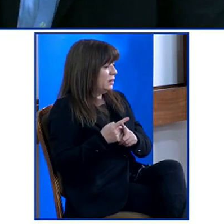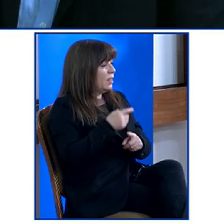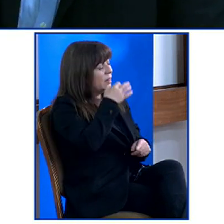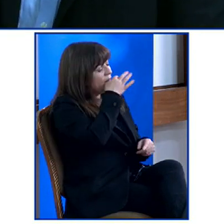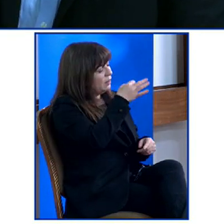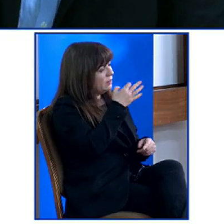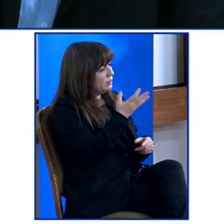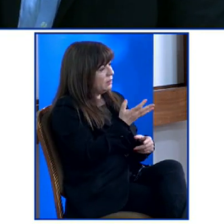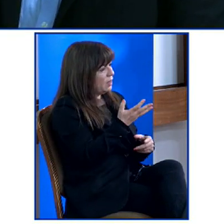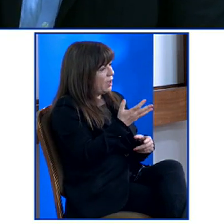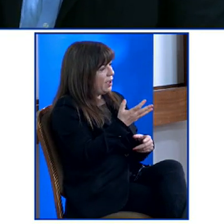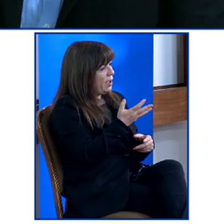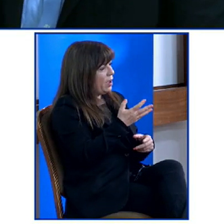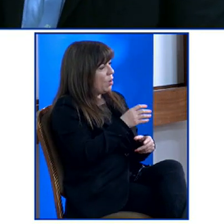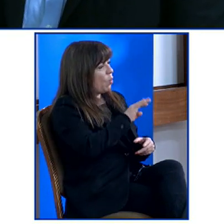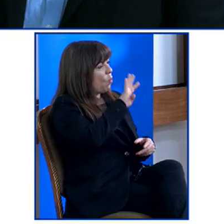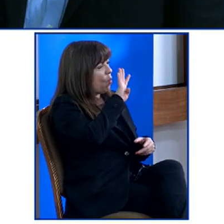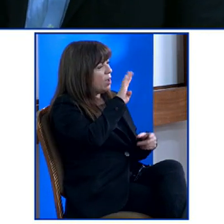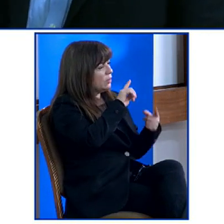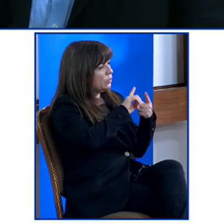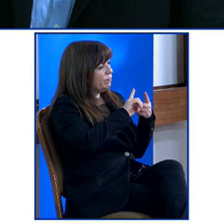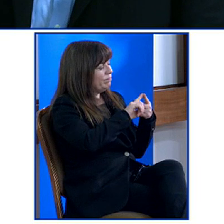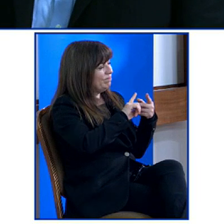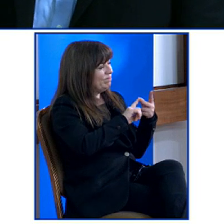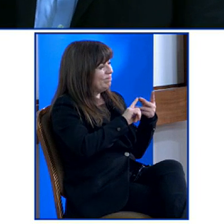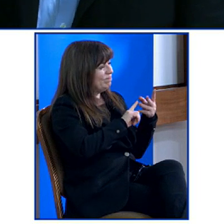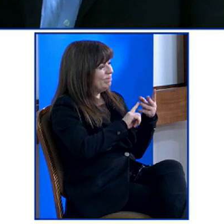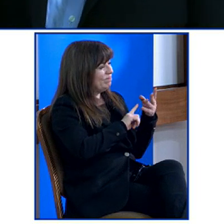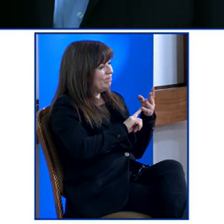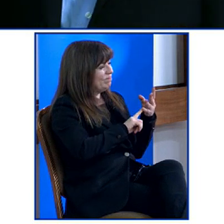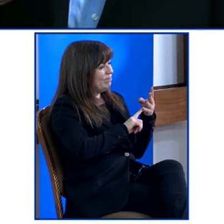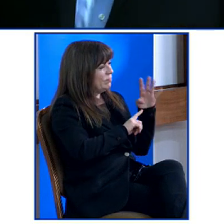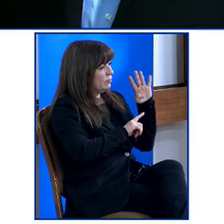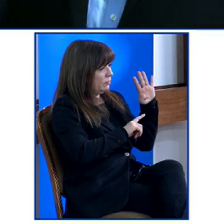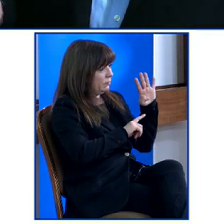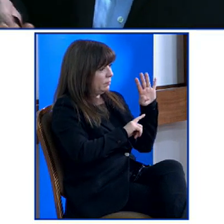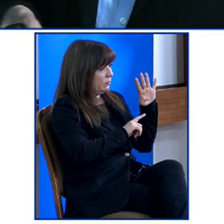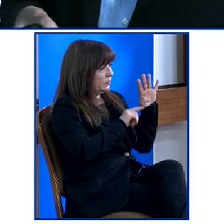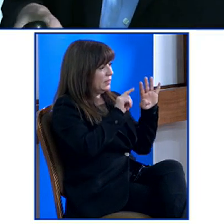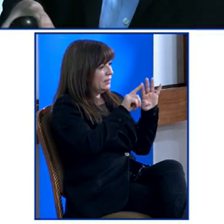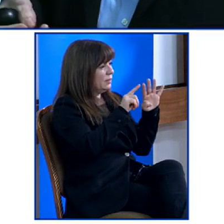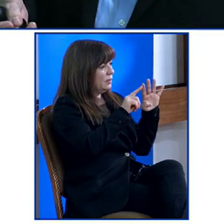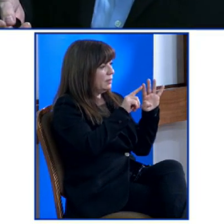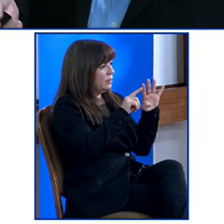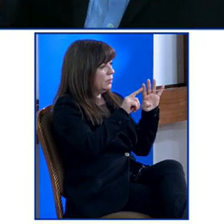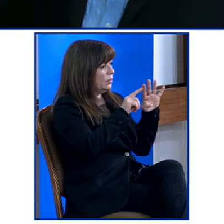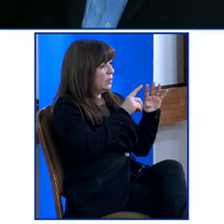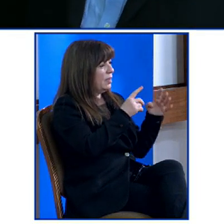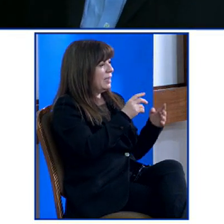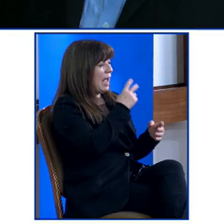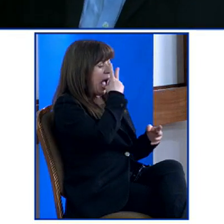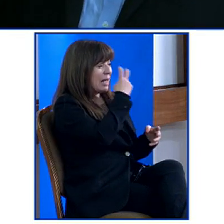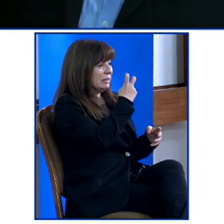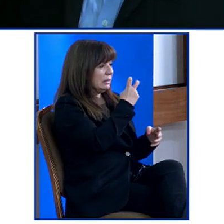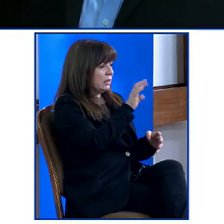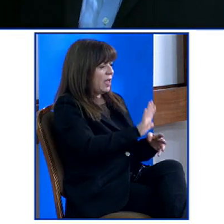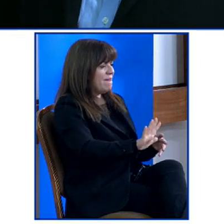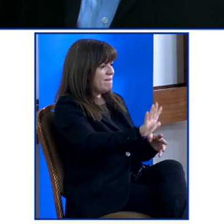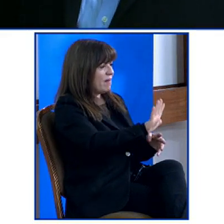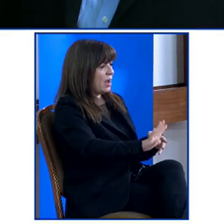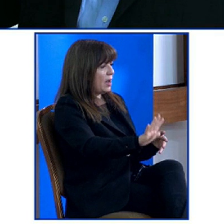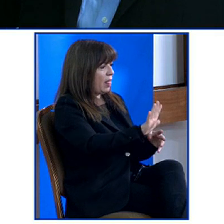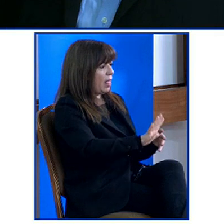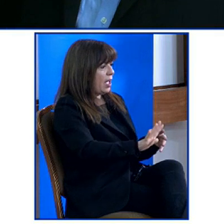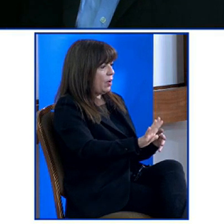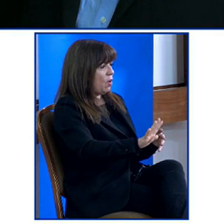establece son básicamente 4 escenarios de trayectorias de emisiones de los gases invernadero, que lo que llevan son